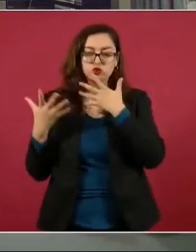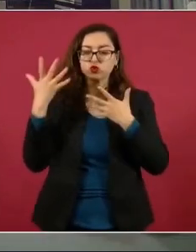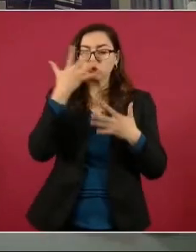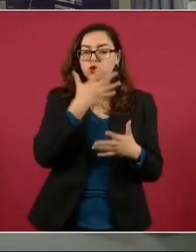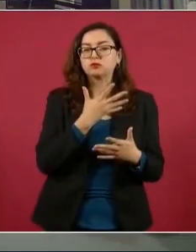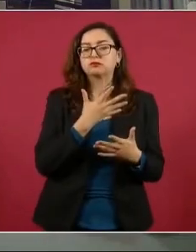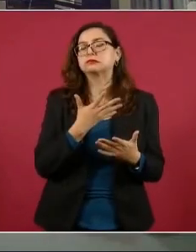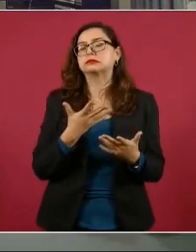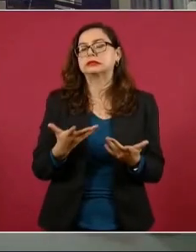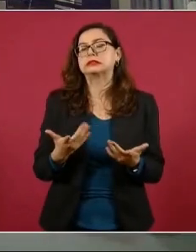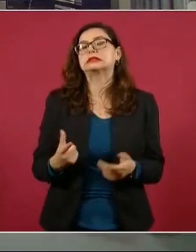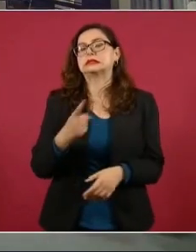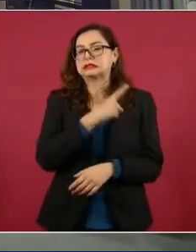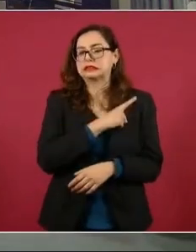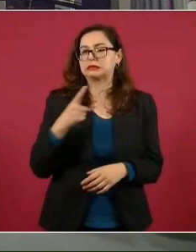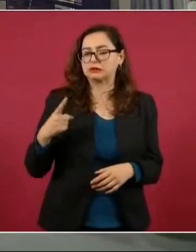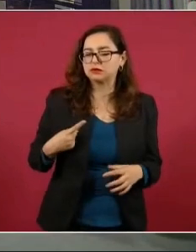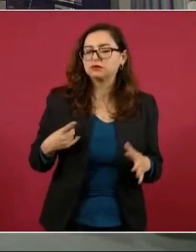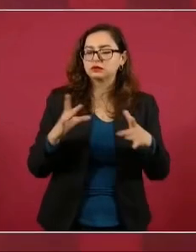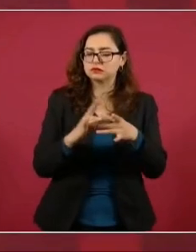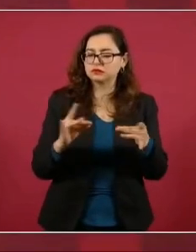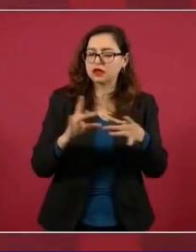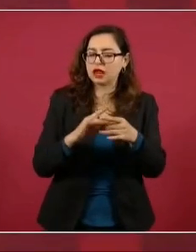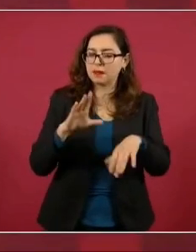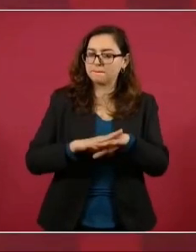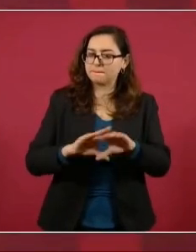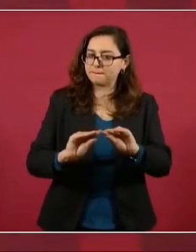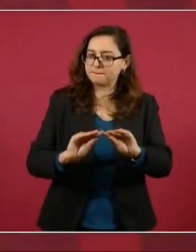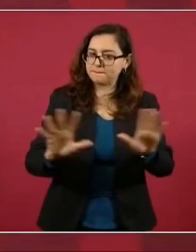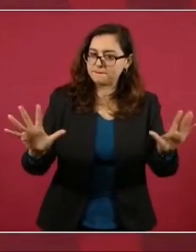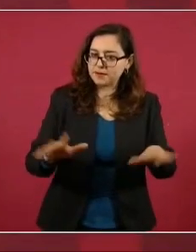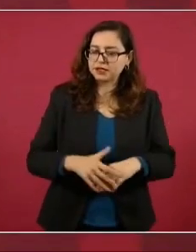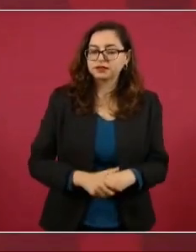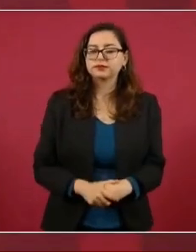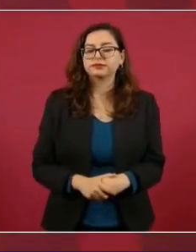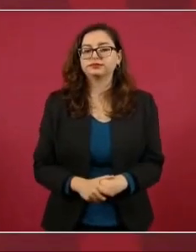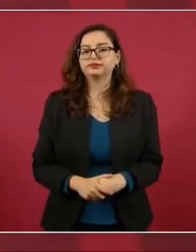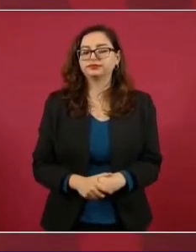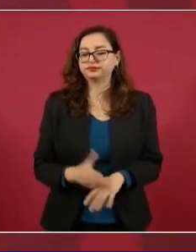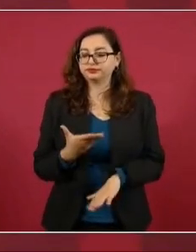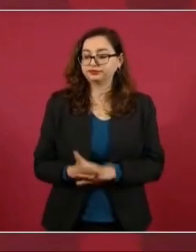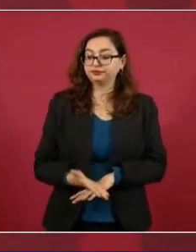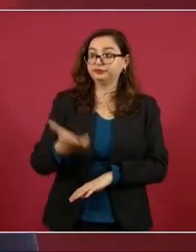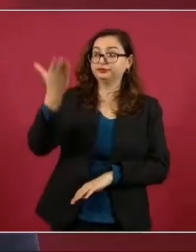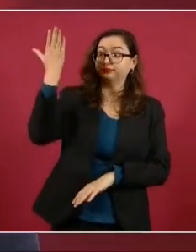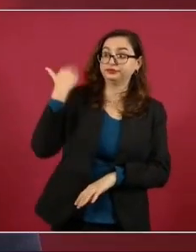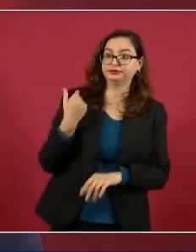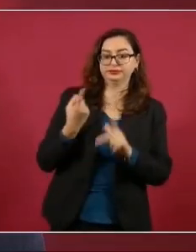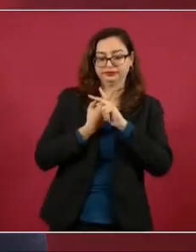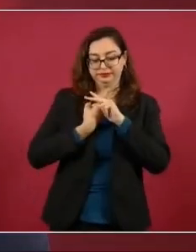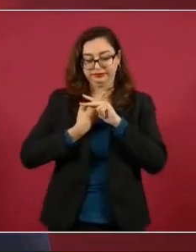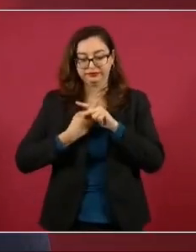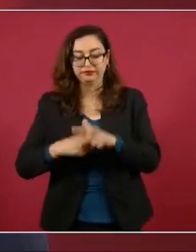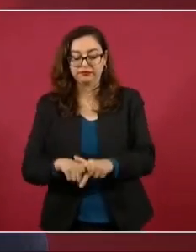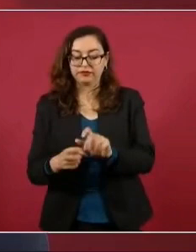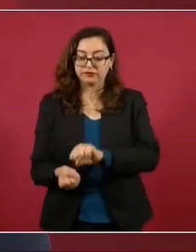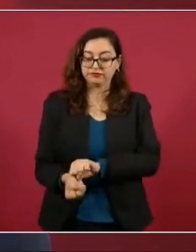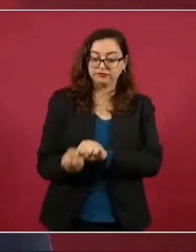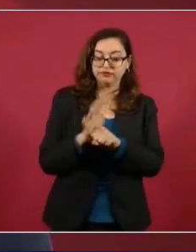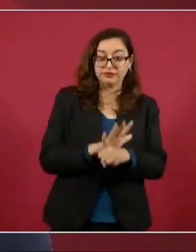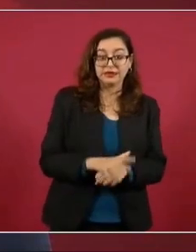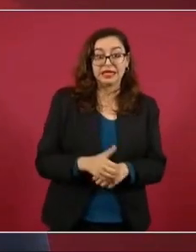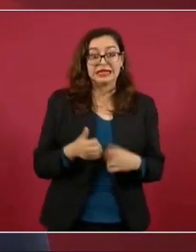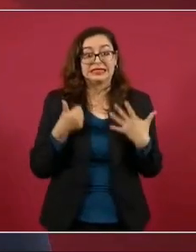ya modificando. Cuando terminamos la Jornada Nacional de Sana Distancia, que duró 6 semanas,